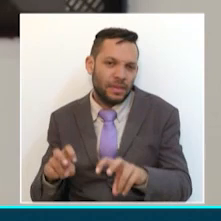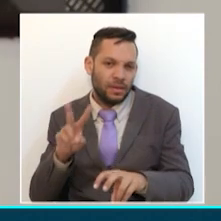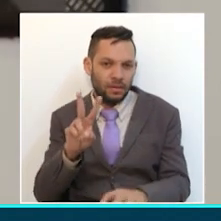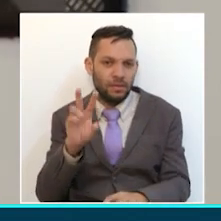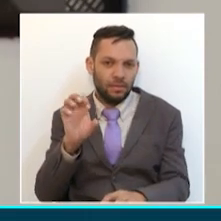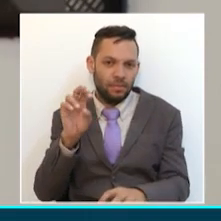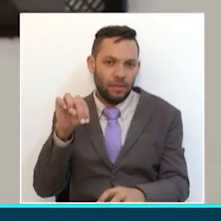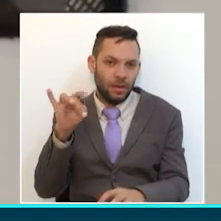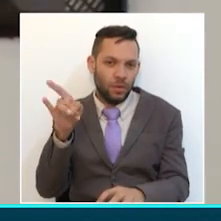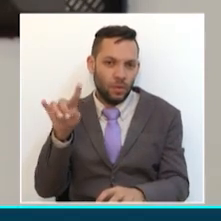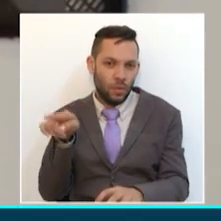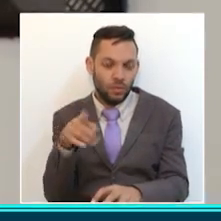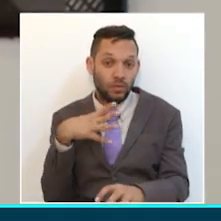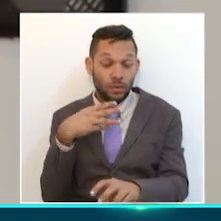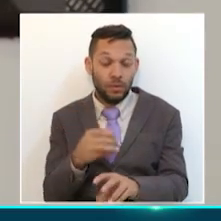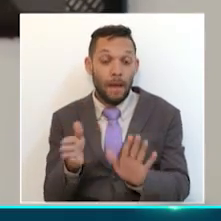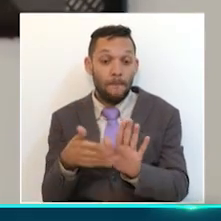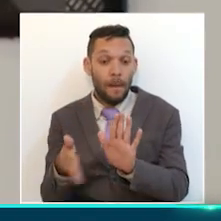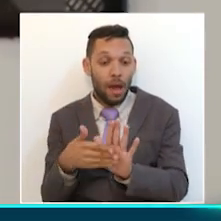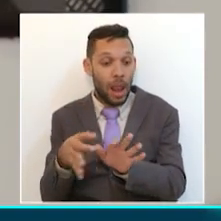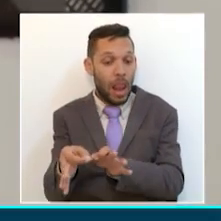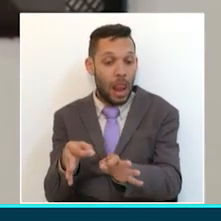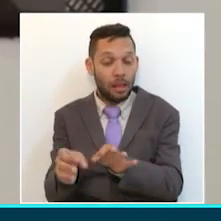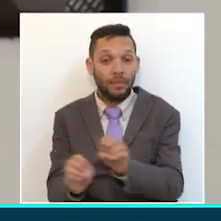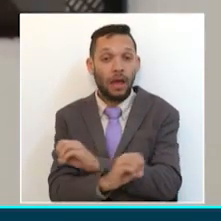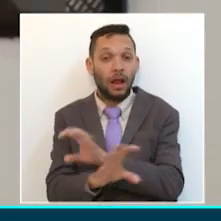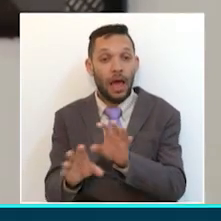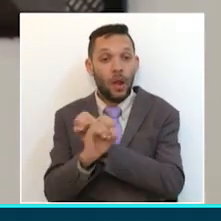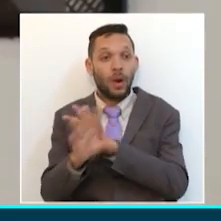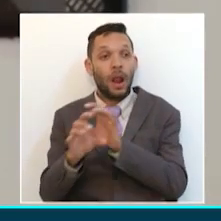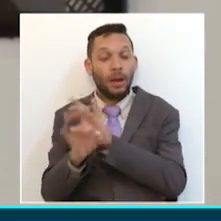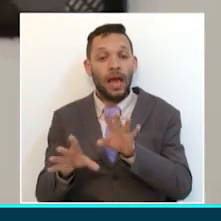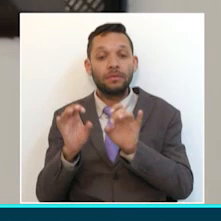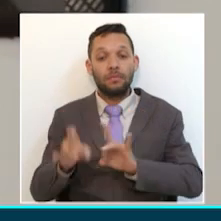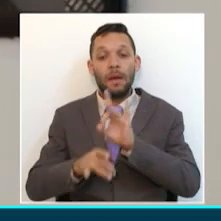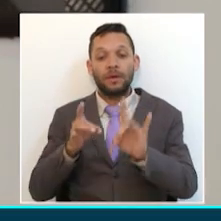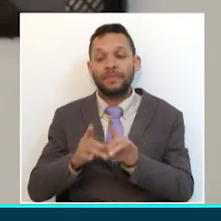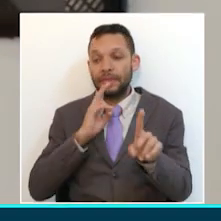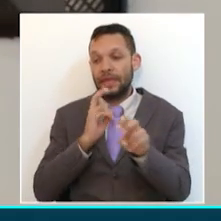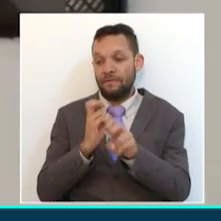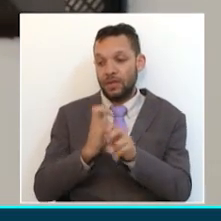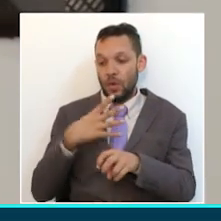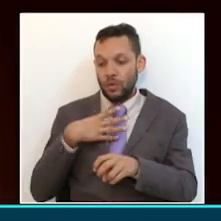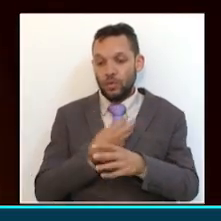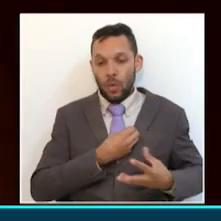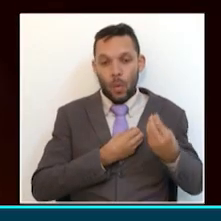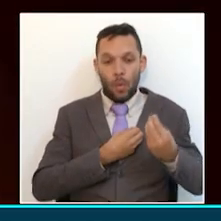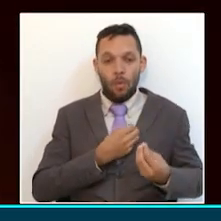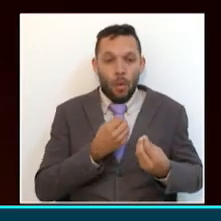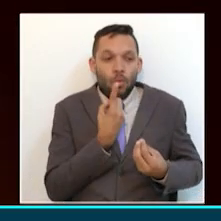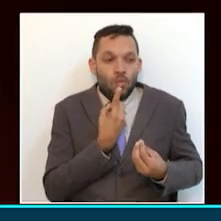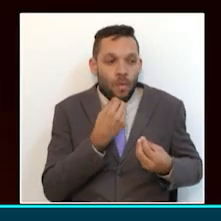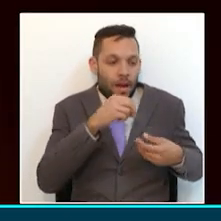fue muy bien, tuvimos muy buena acogida, a la gente les gustó mucho, lo cual es un poco complicado porque nosotros éramos el único grupo latino